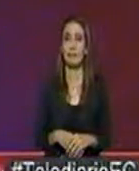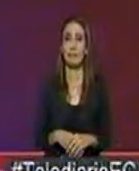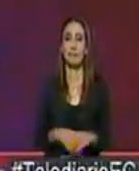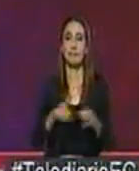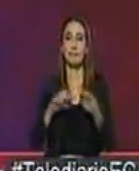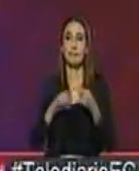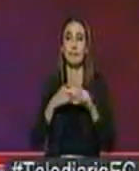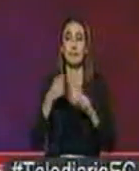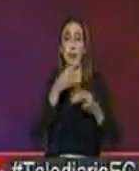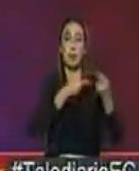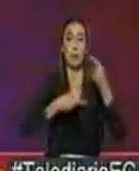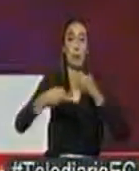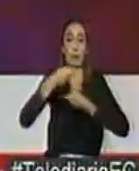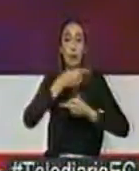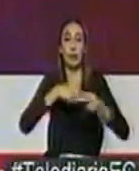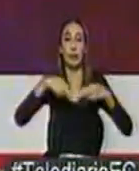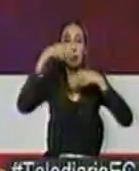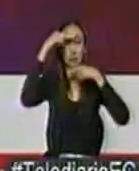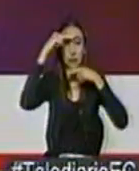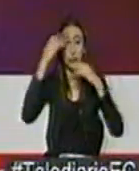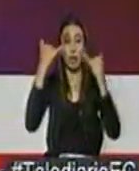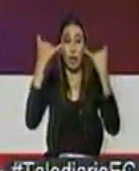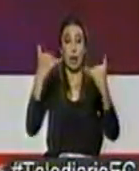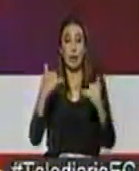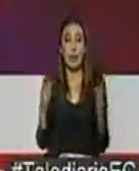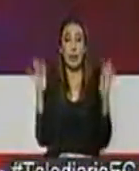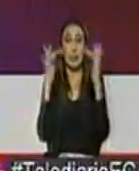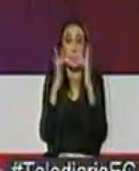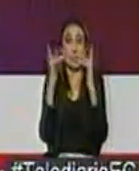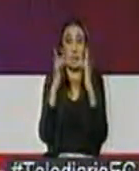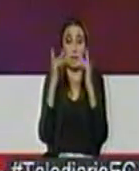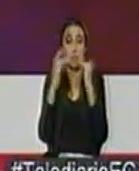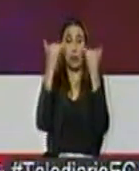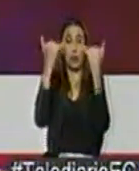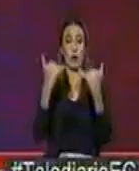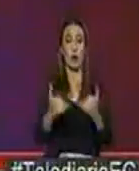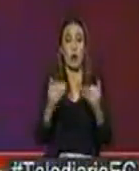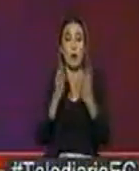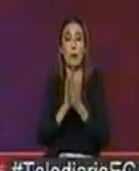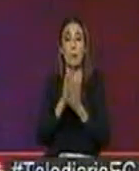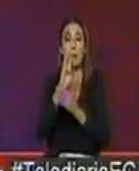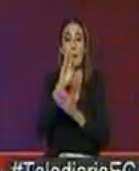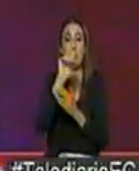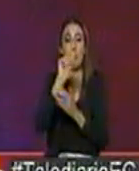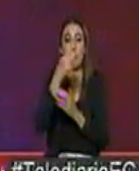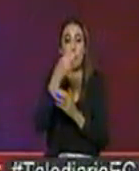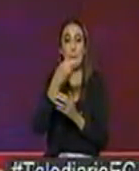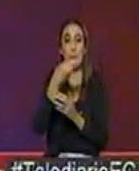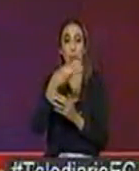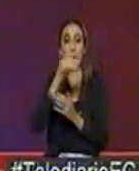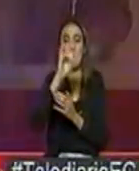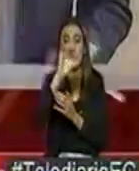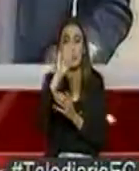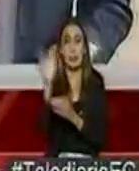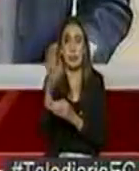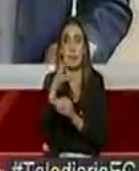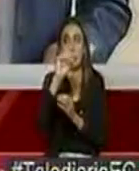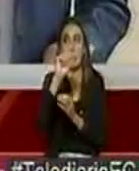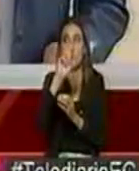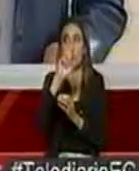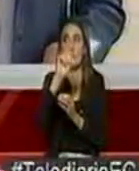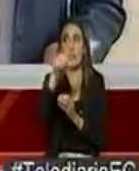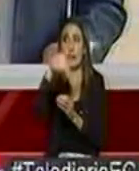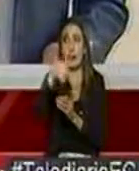Amigos, estamos de regreso en Telediario. Vamos a hacer un enlace en directo con Bahía de Caracas, en la provincia de Manabí. Ahí está nuestro compañero